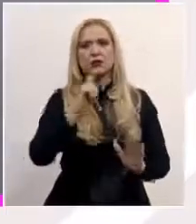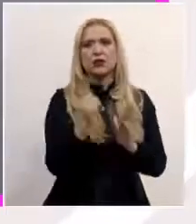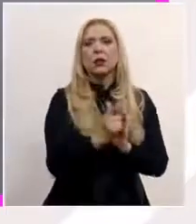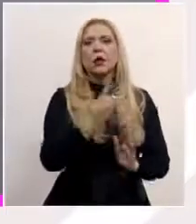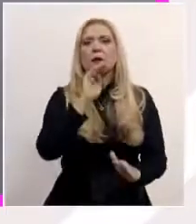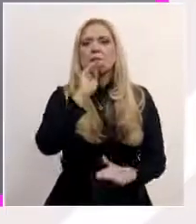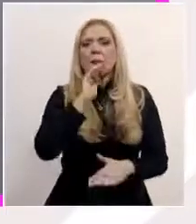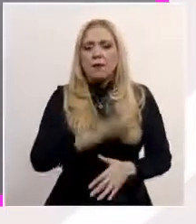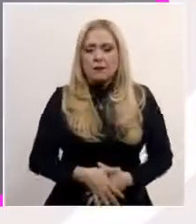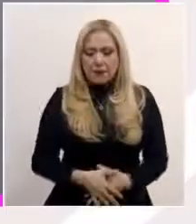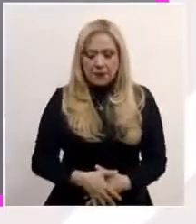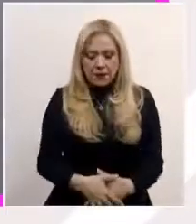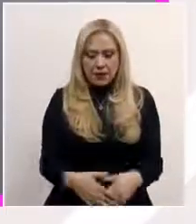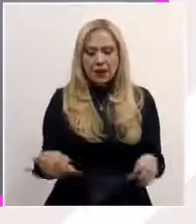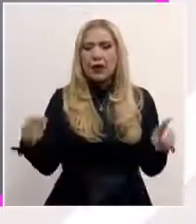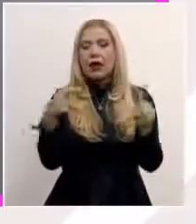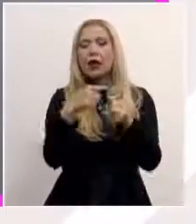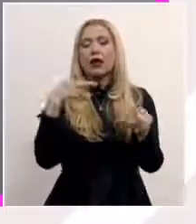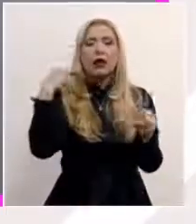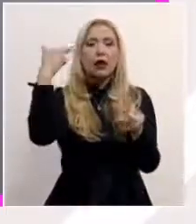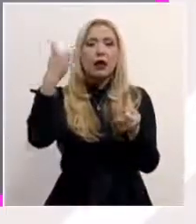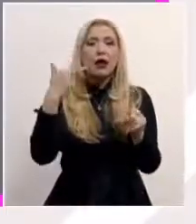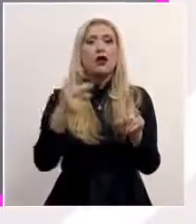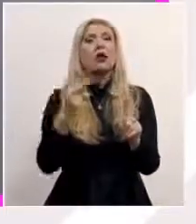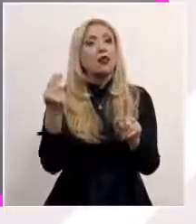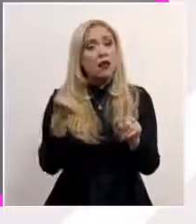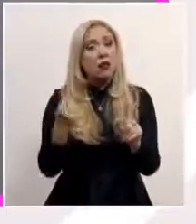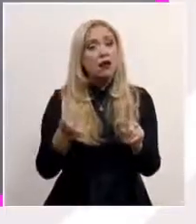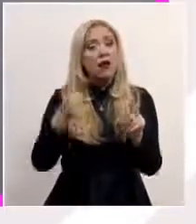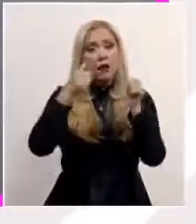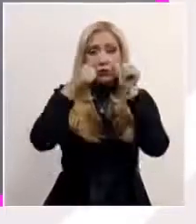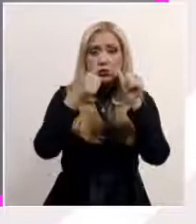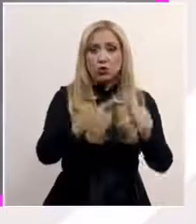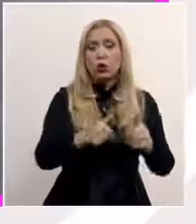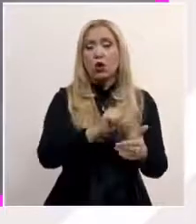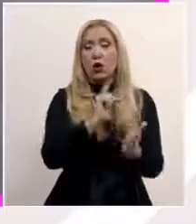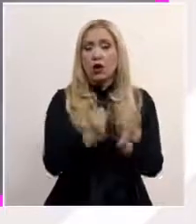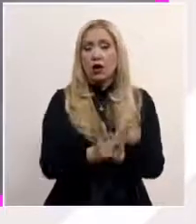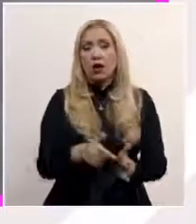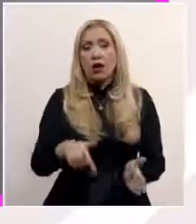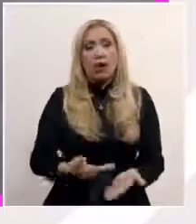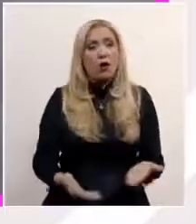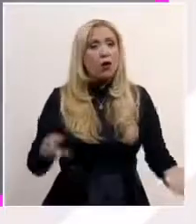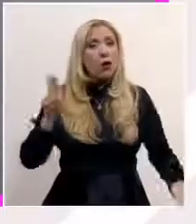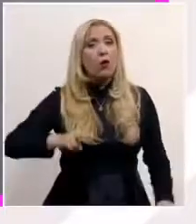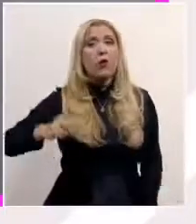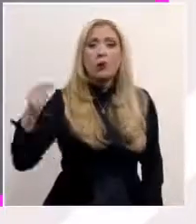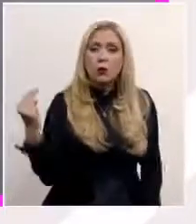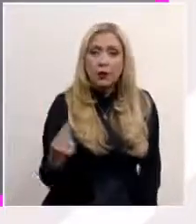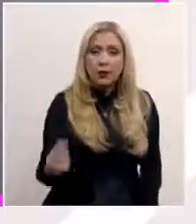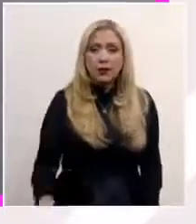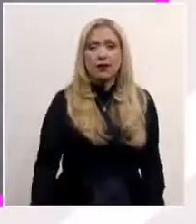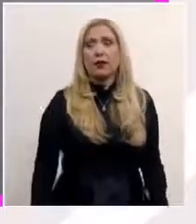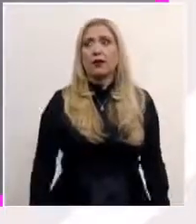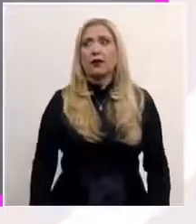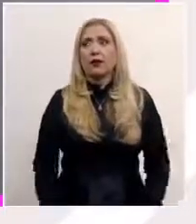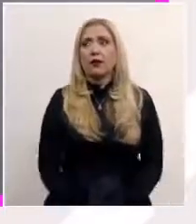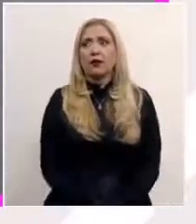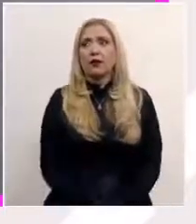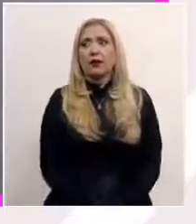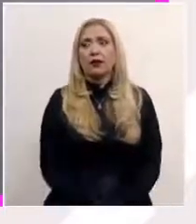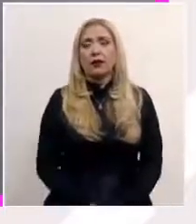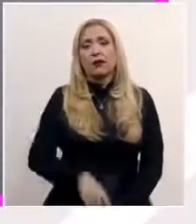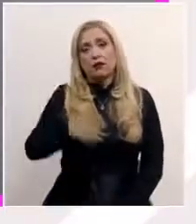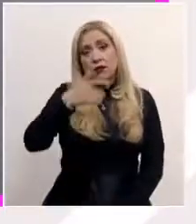en el foco, ¿no? En el eje de las políticas públicas. Ahora más que nunca es necesario, es urgente. Si